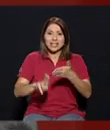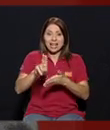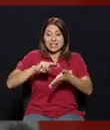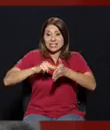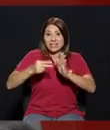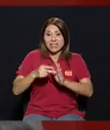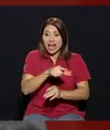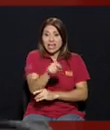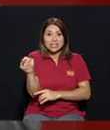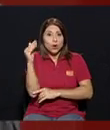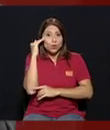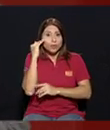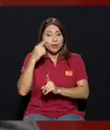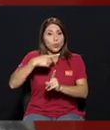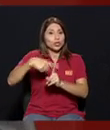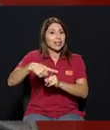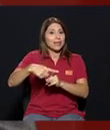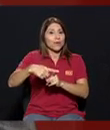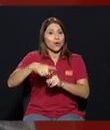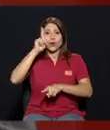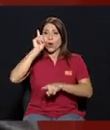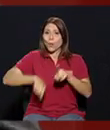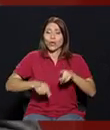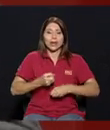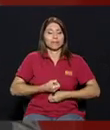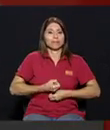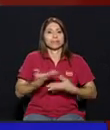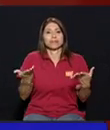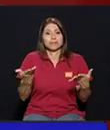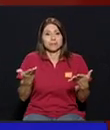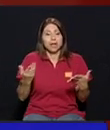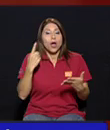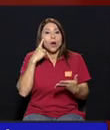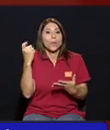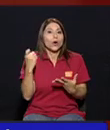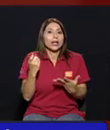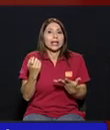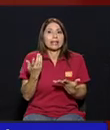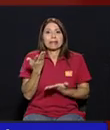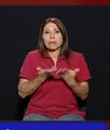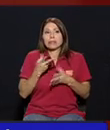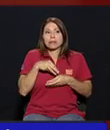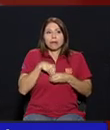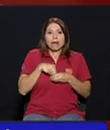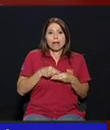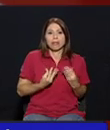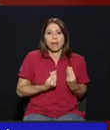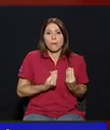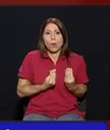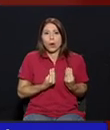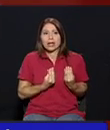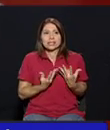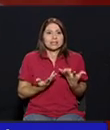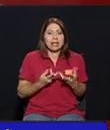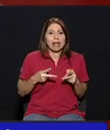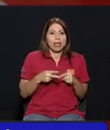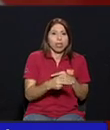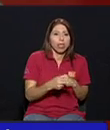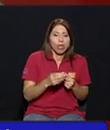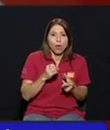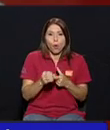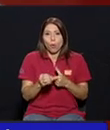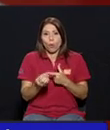energía positiva, nunca saldría, porque habría tantos temores de perder el empleo, de